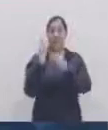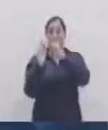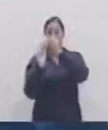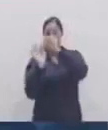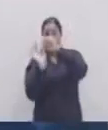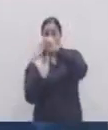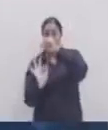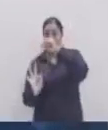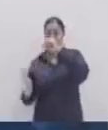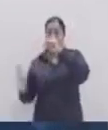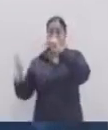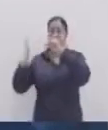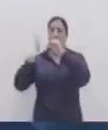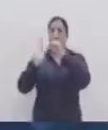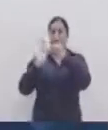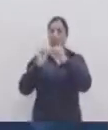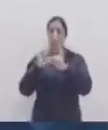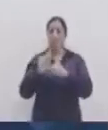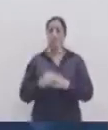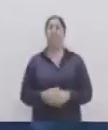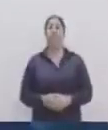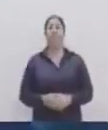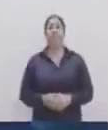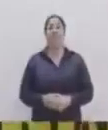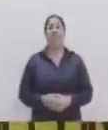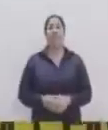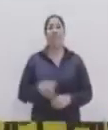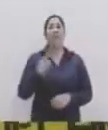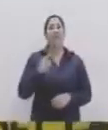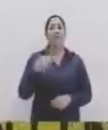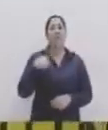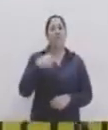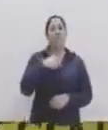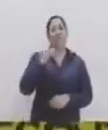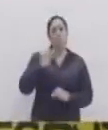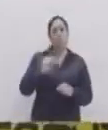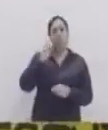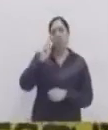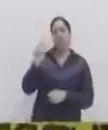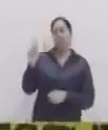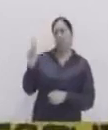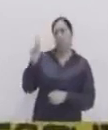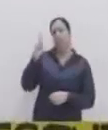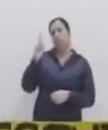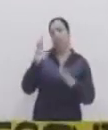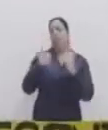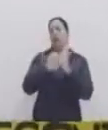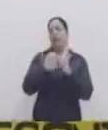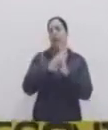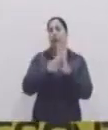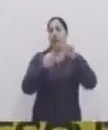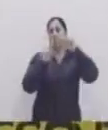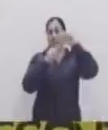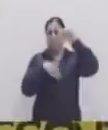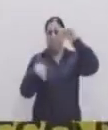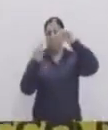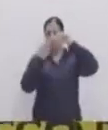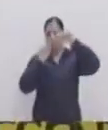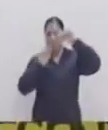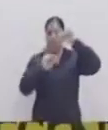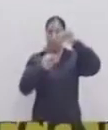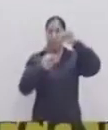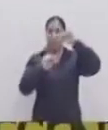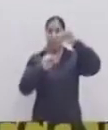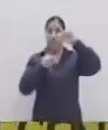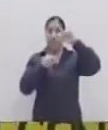misma distancia del centro. En la circunferencia podemos notar algunas partes. Por ejemplo, el punto central va